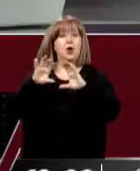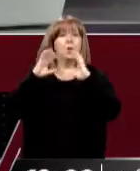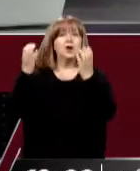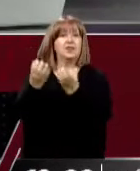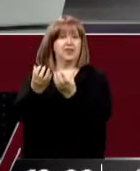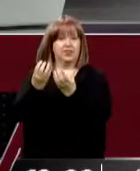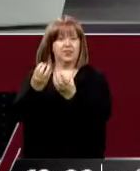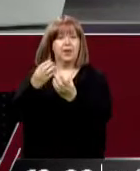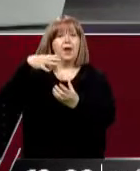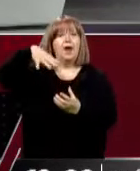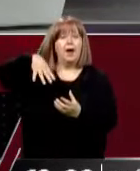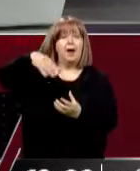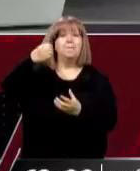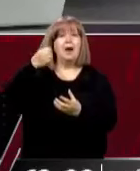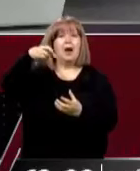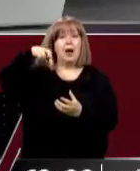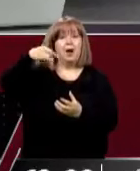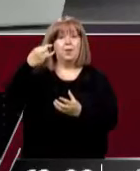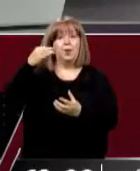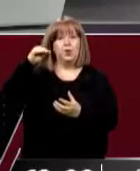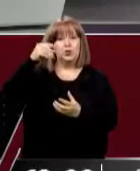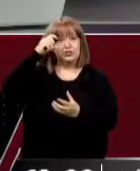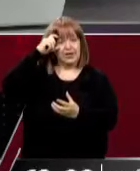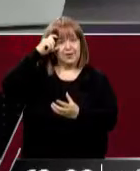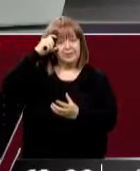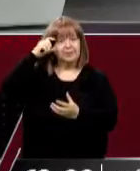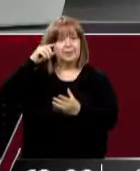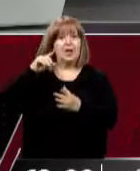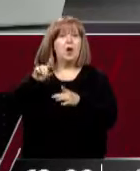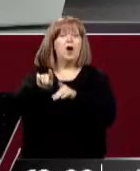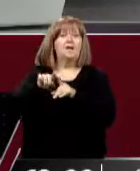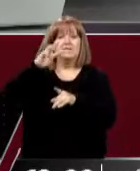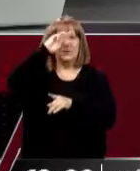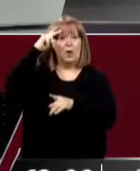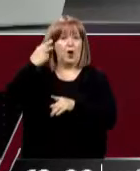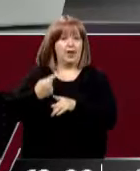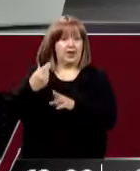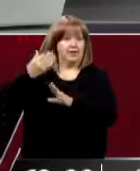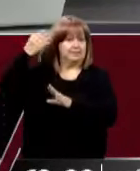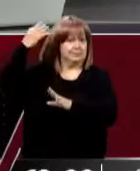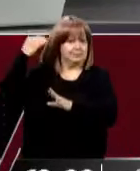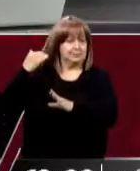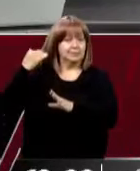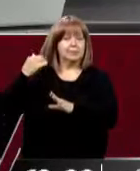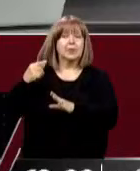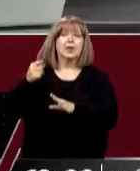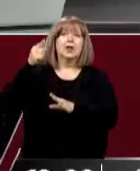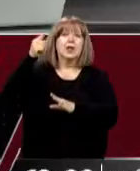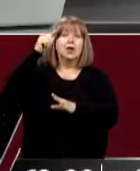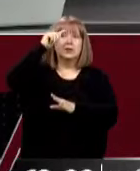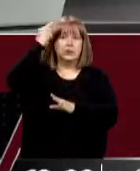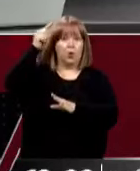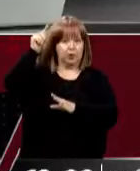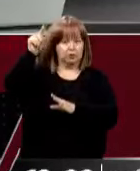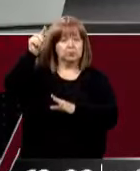ha levantado por vereda nuevamente. Ha tensado la cuerda entre nación y provincia. Sí. Porque lo que sucede con comunidades en el